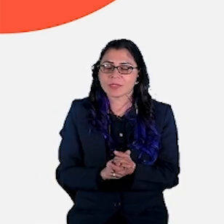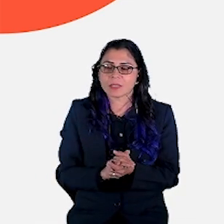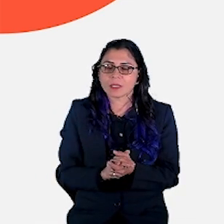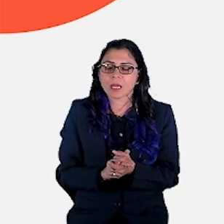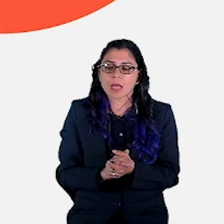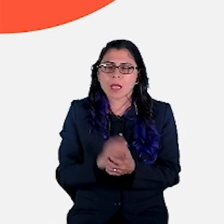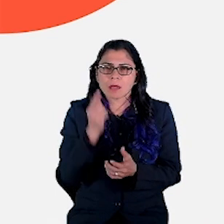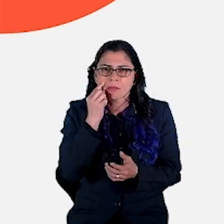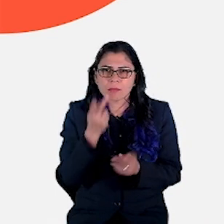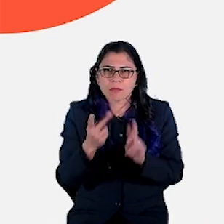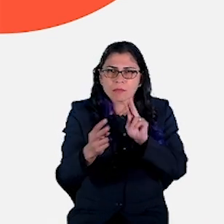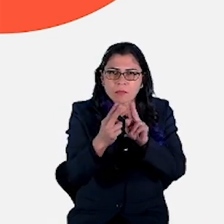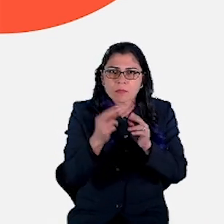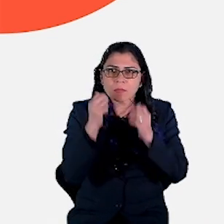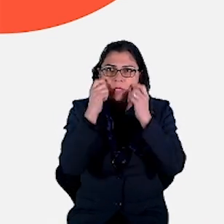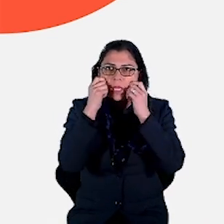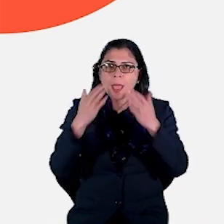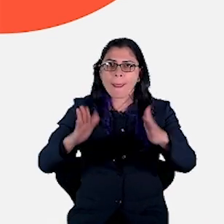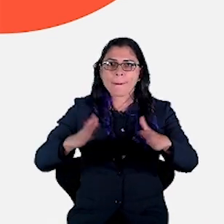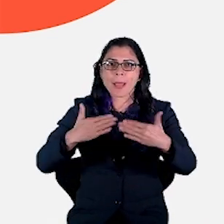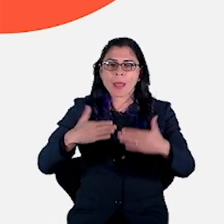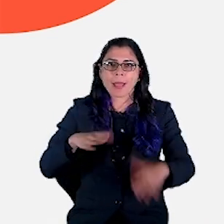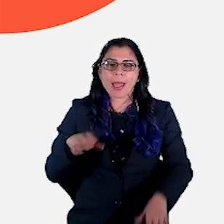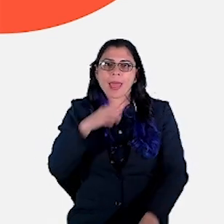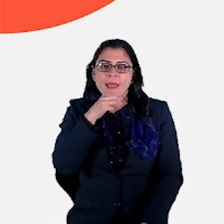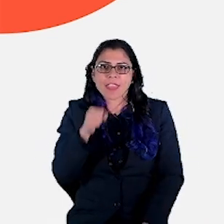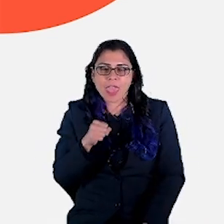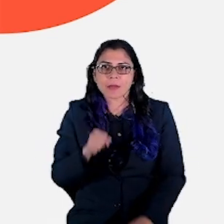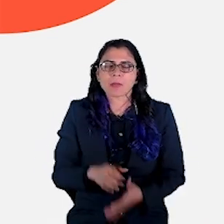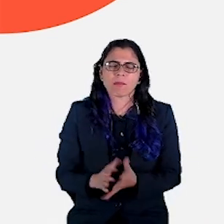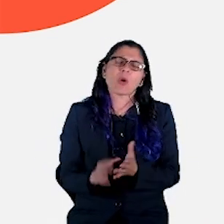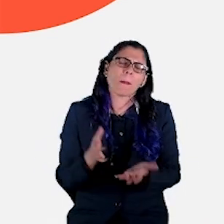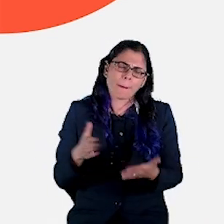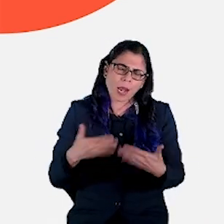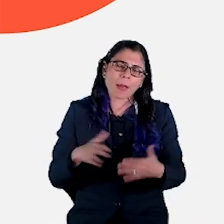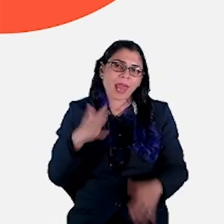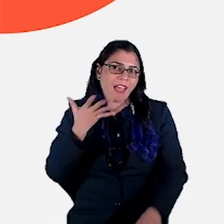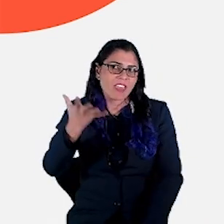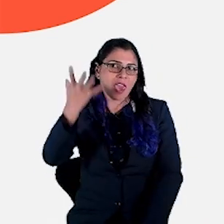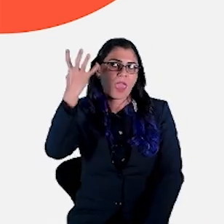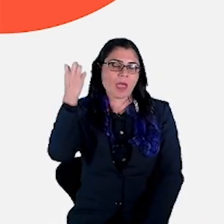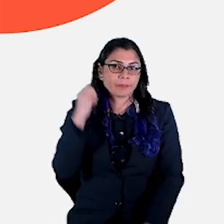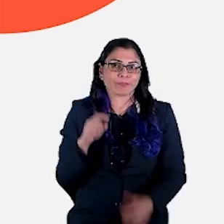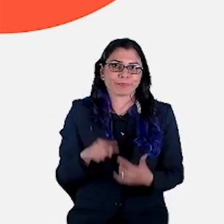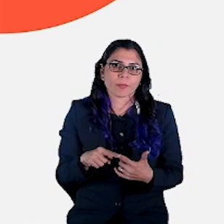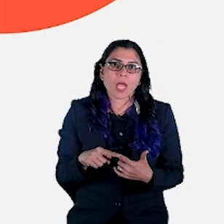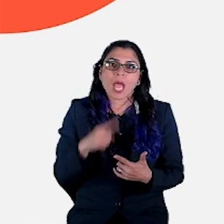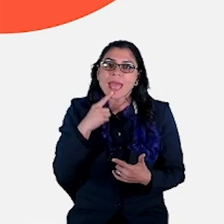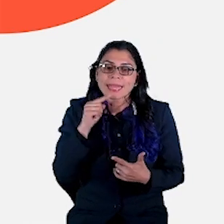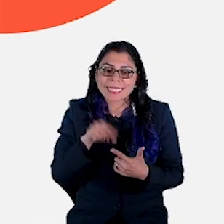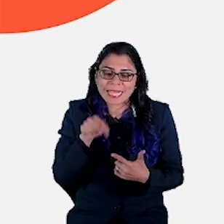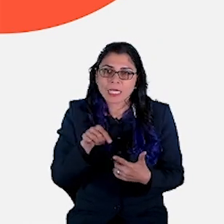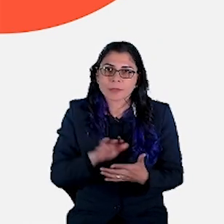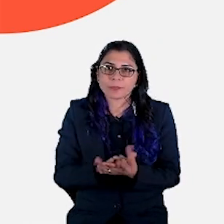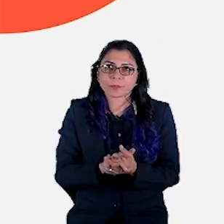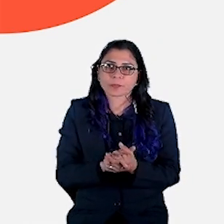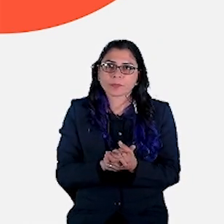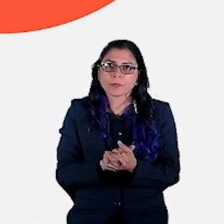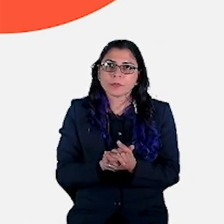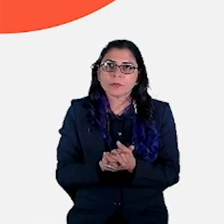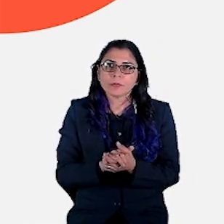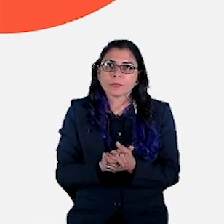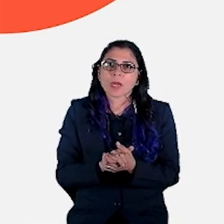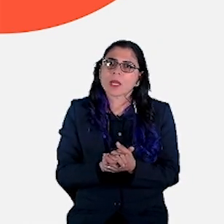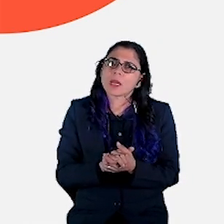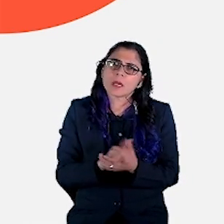eh la Panamá la vieja se funda hace más de 500 años como lo bien lo mencionaba Óscar en este centro